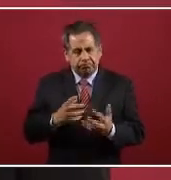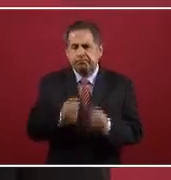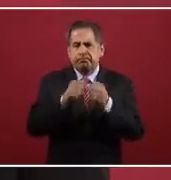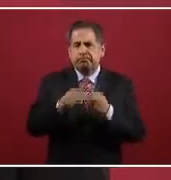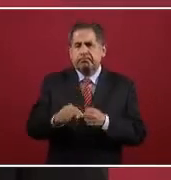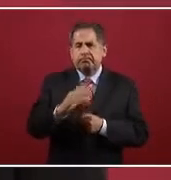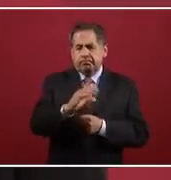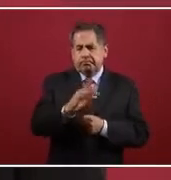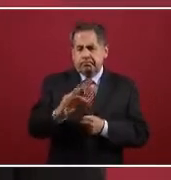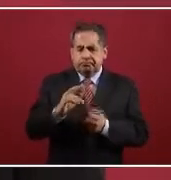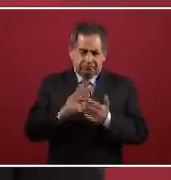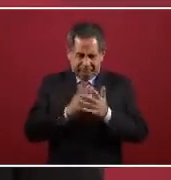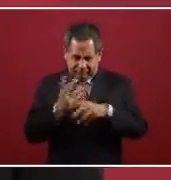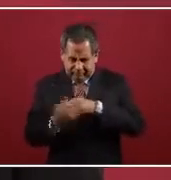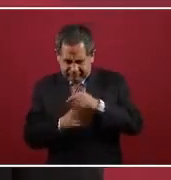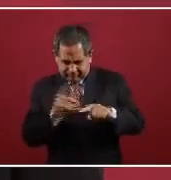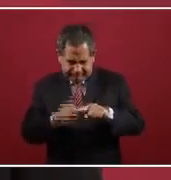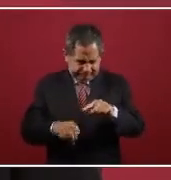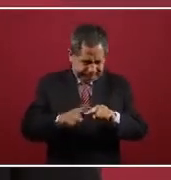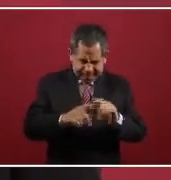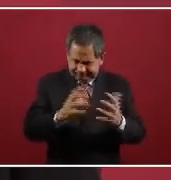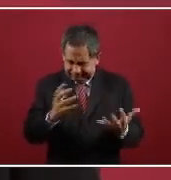recuperar la Comisión Federal de Electricidad.